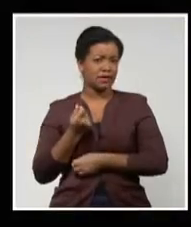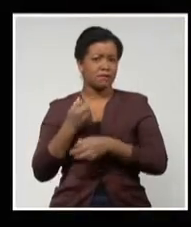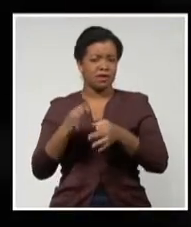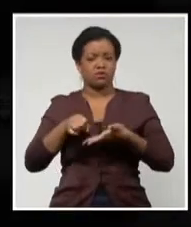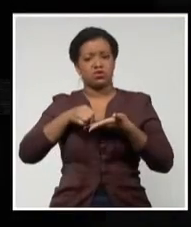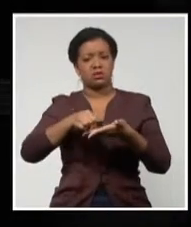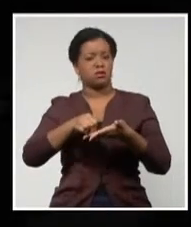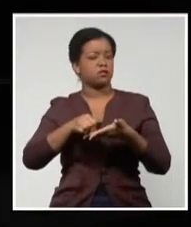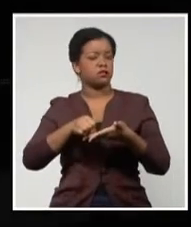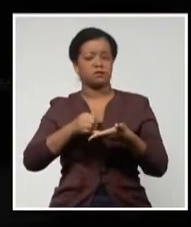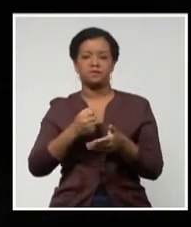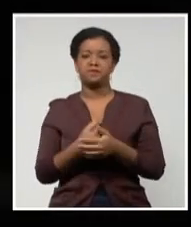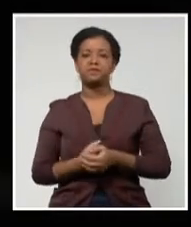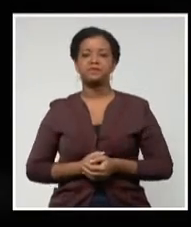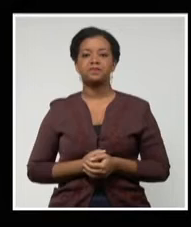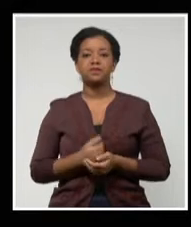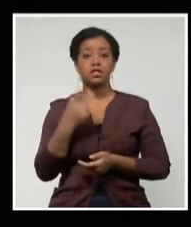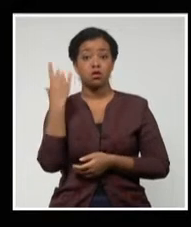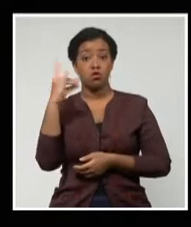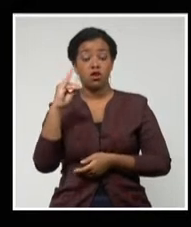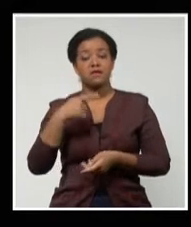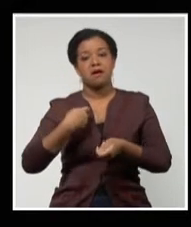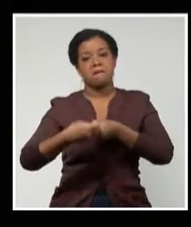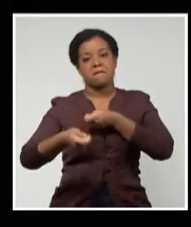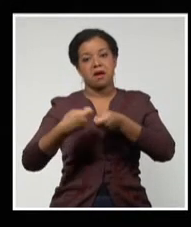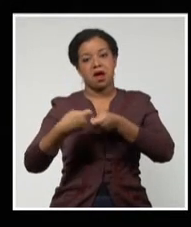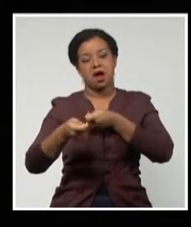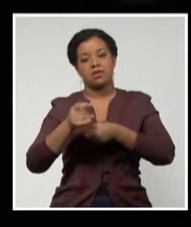servicios. Bolivia pagaba